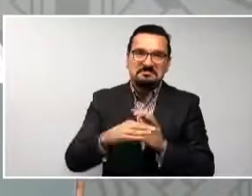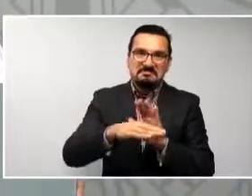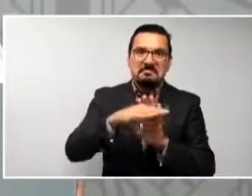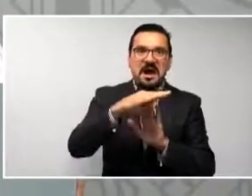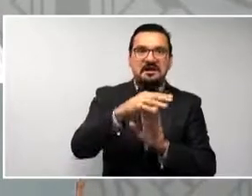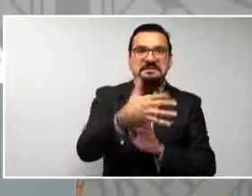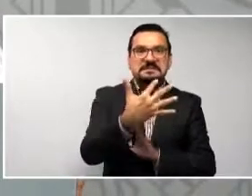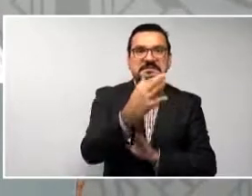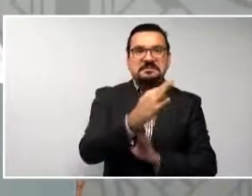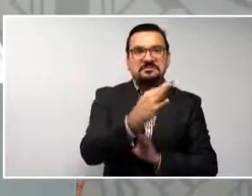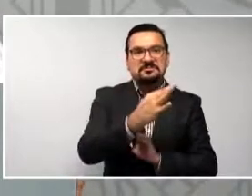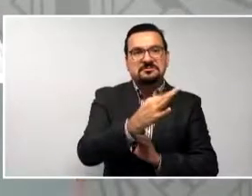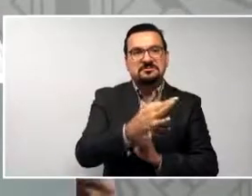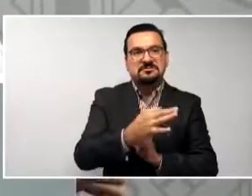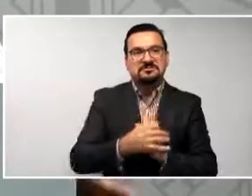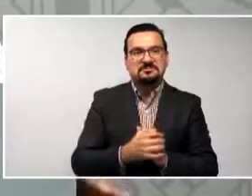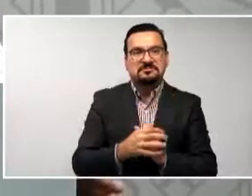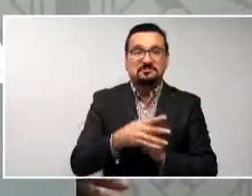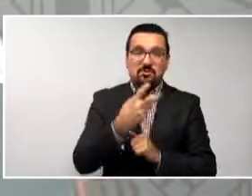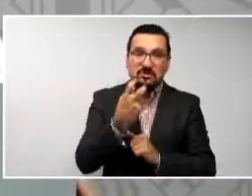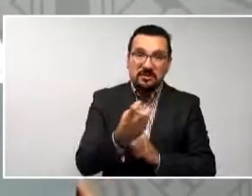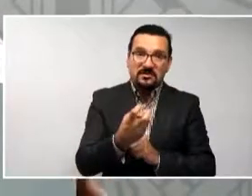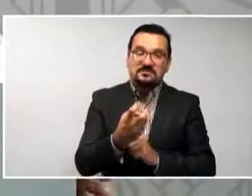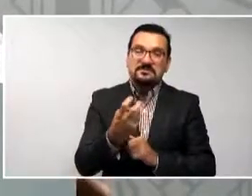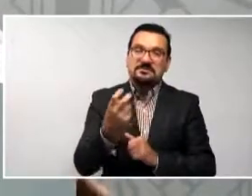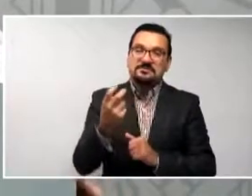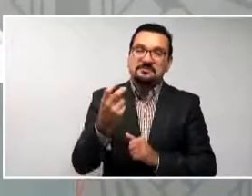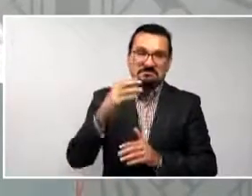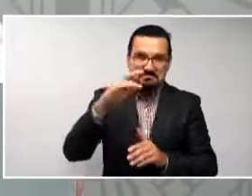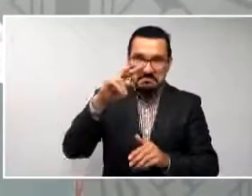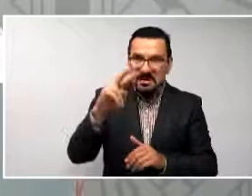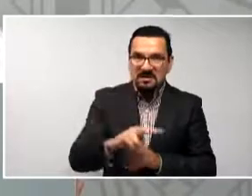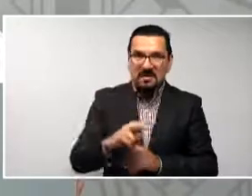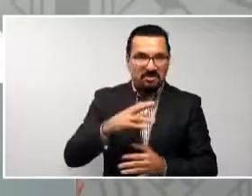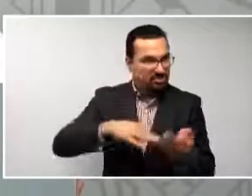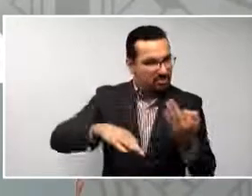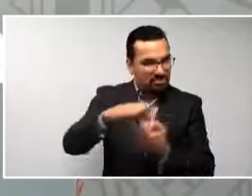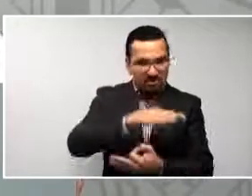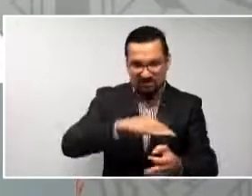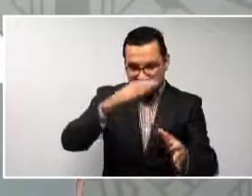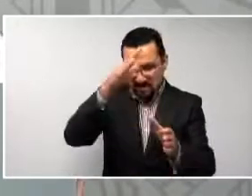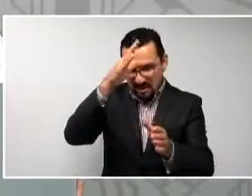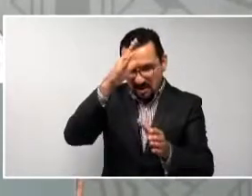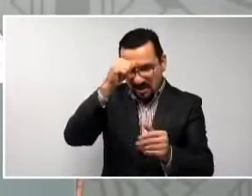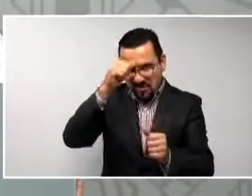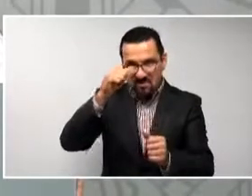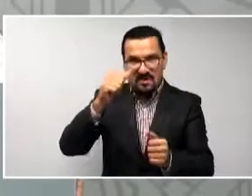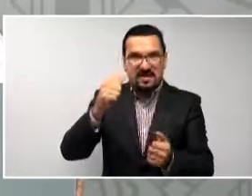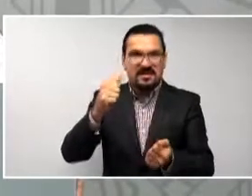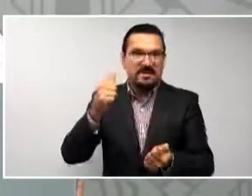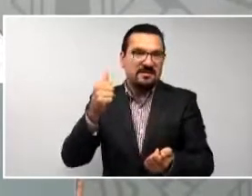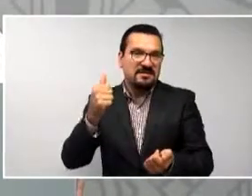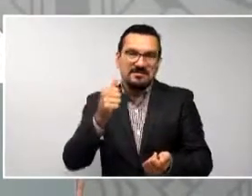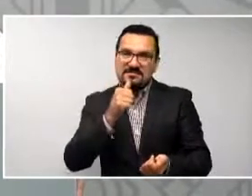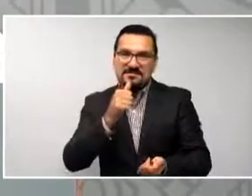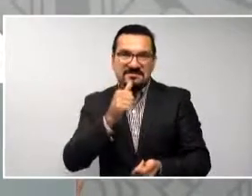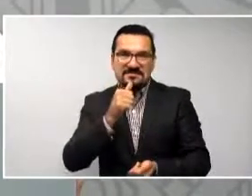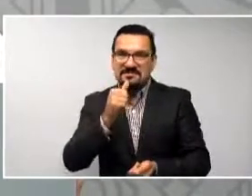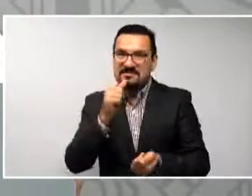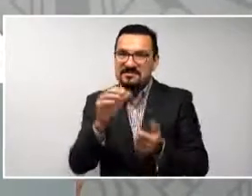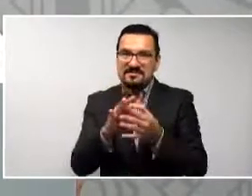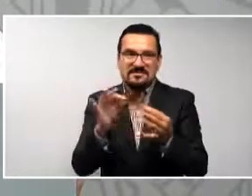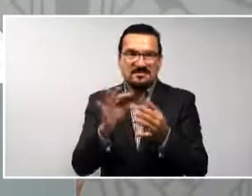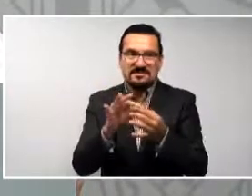15% por lo que vamos a concluir todos aquí que aún no podemos hablar